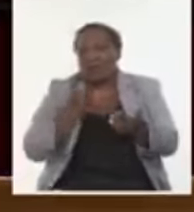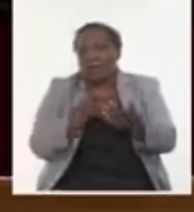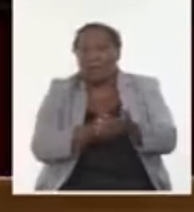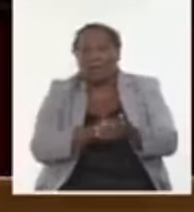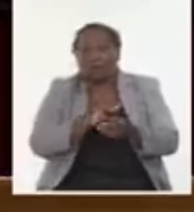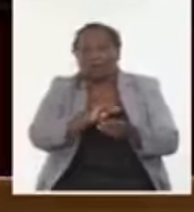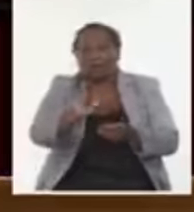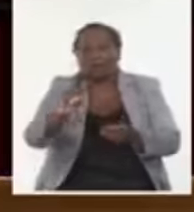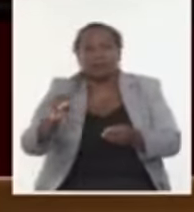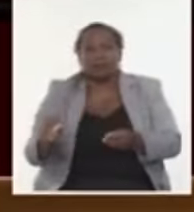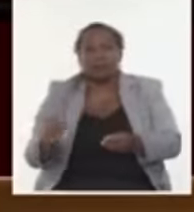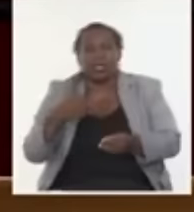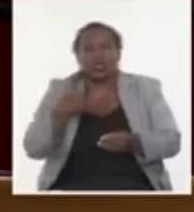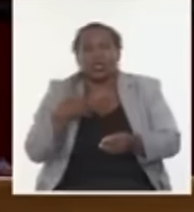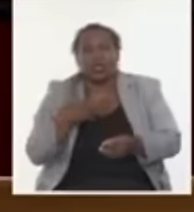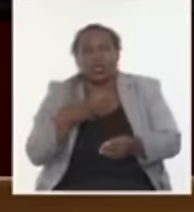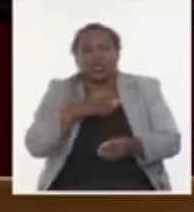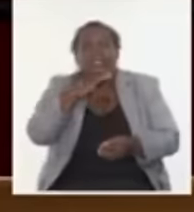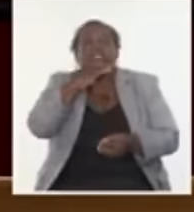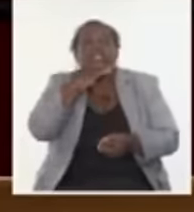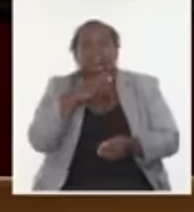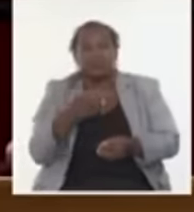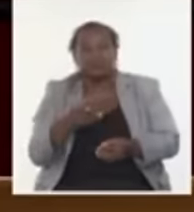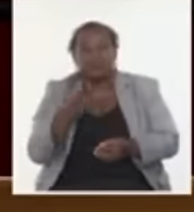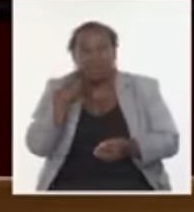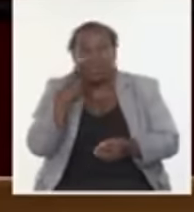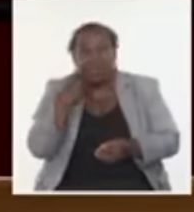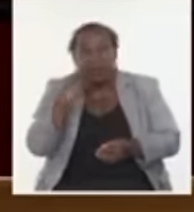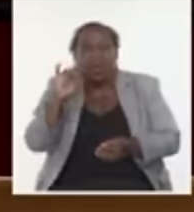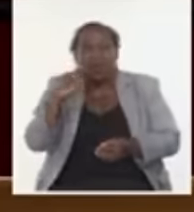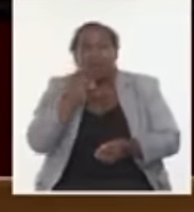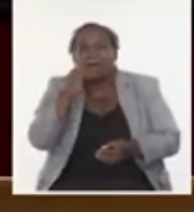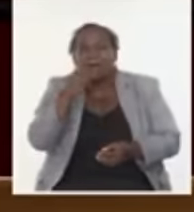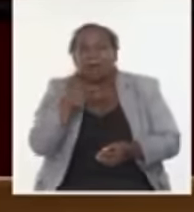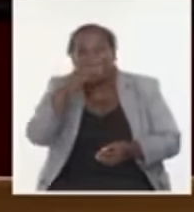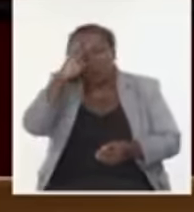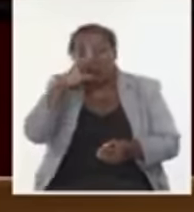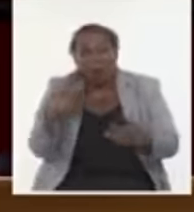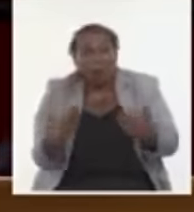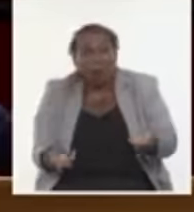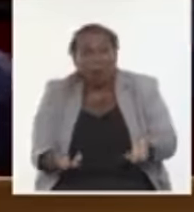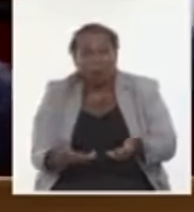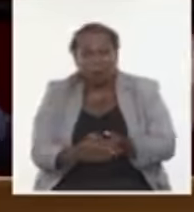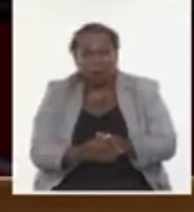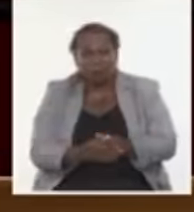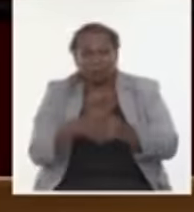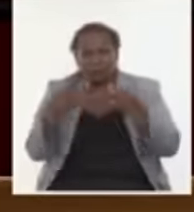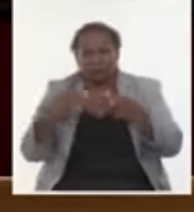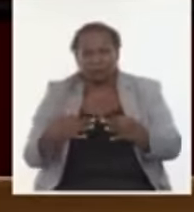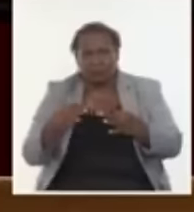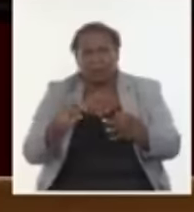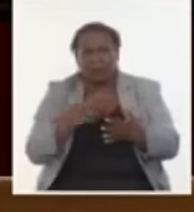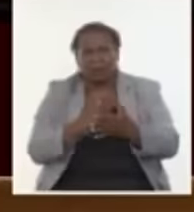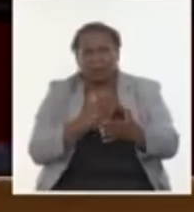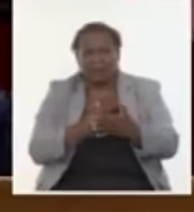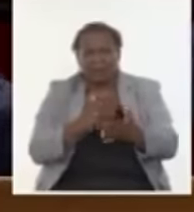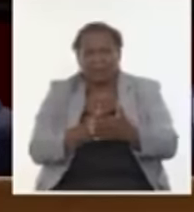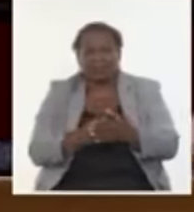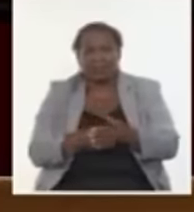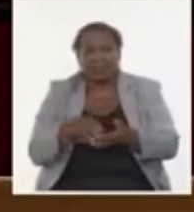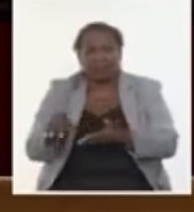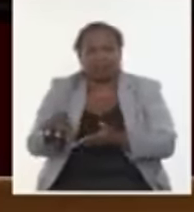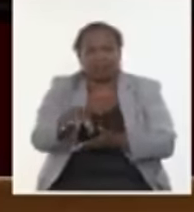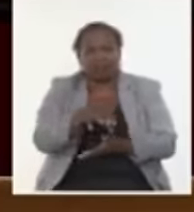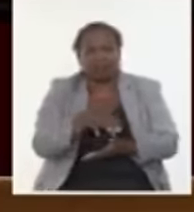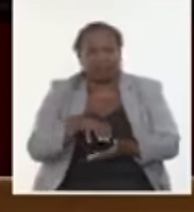tienen colapsados. Pues vamos a ver cómo deben ser las UEB en Cuba, cuáles de esas UEB pueden realmente ser empresas en ese territorio, incluso